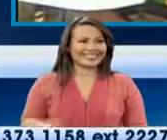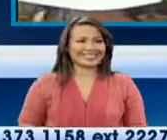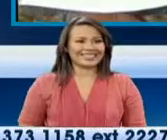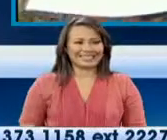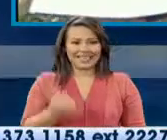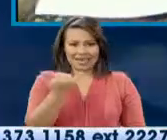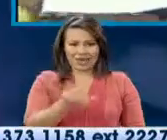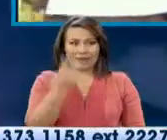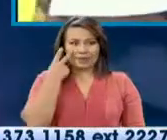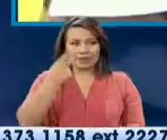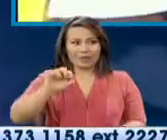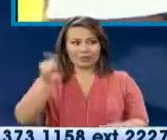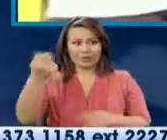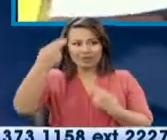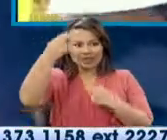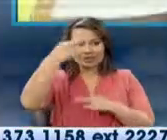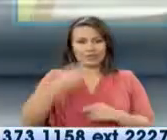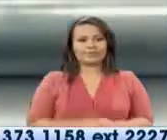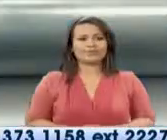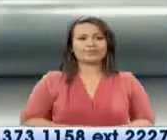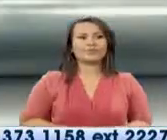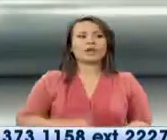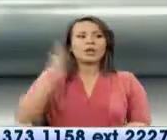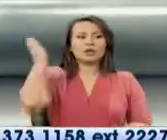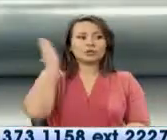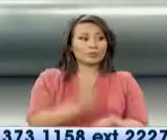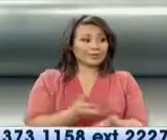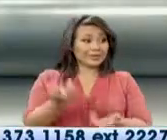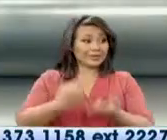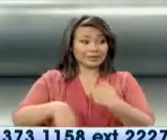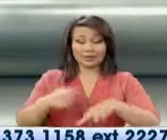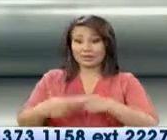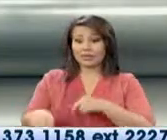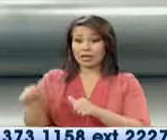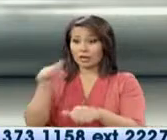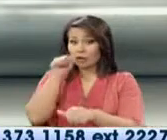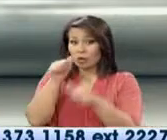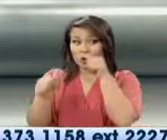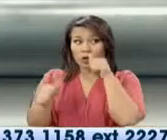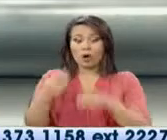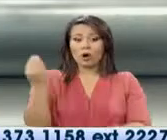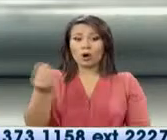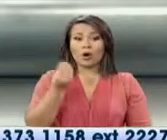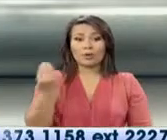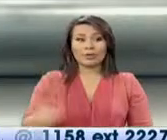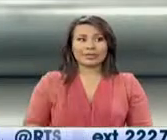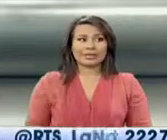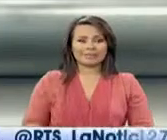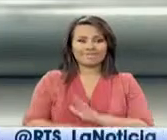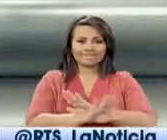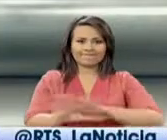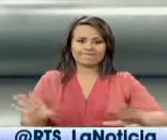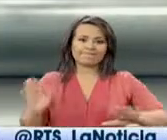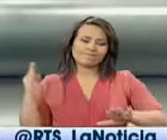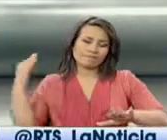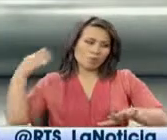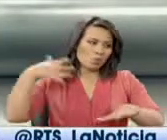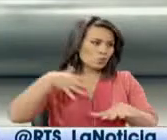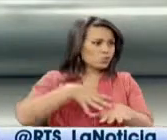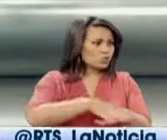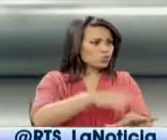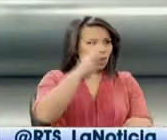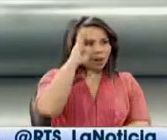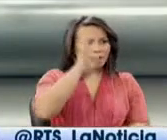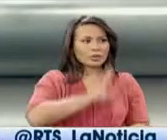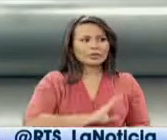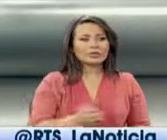Ahora vamos con otra información. Golpe al microtráfico de drogas. Adolescentes fueron intervenidos por policías en la